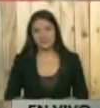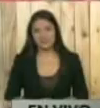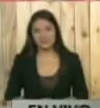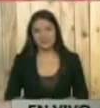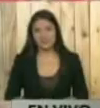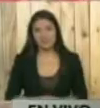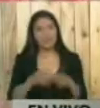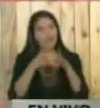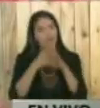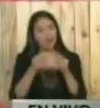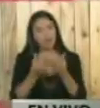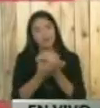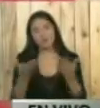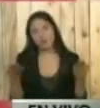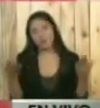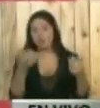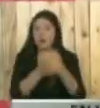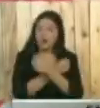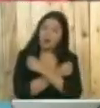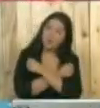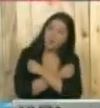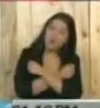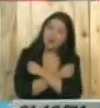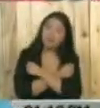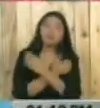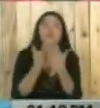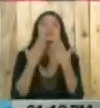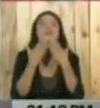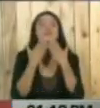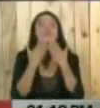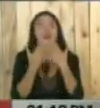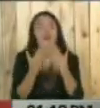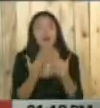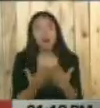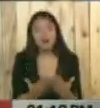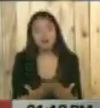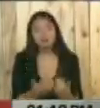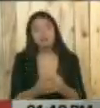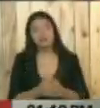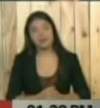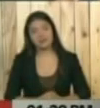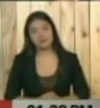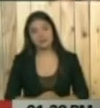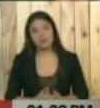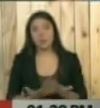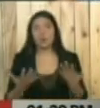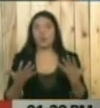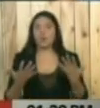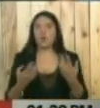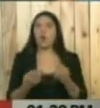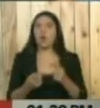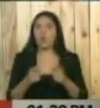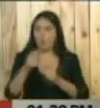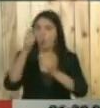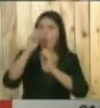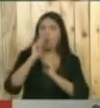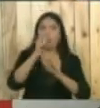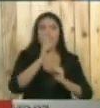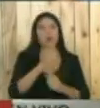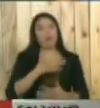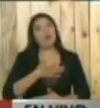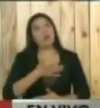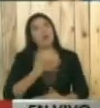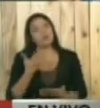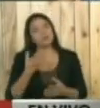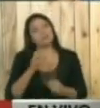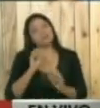a todas y a todos un abrazo y mi agradecimiento por estos honores no merecidos en verdad, pero